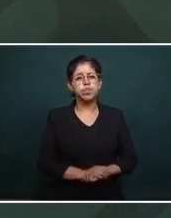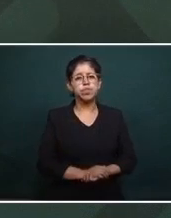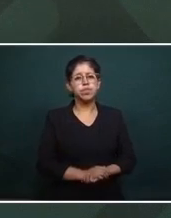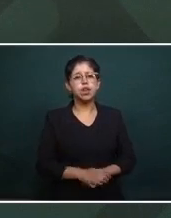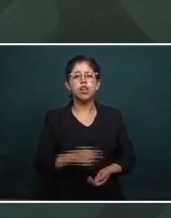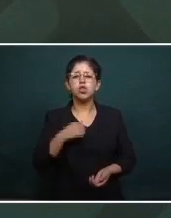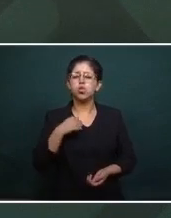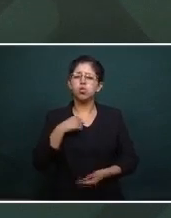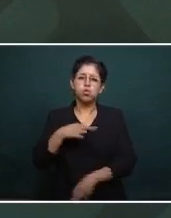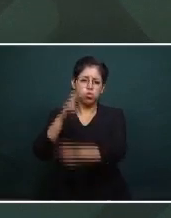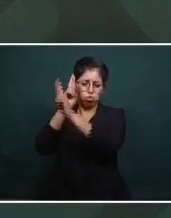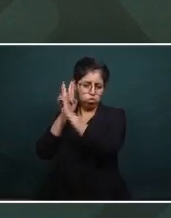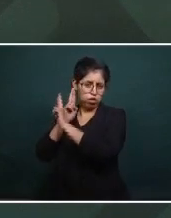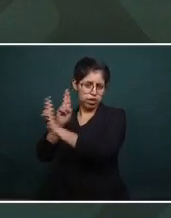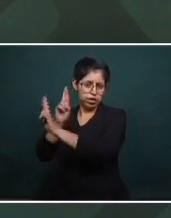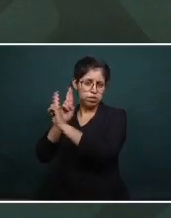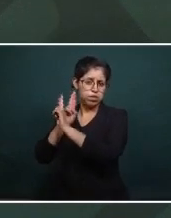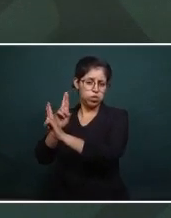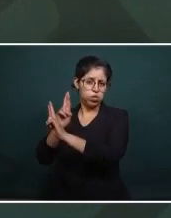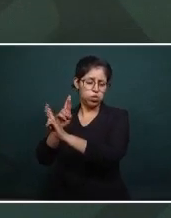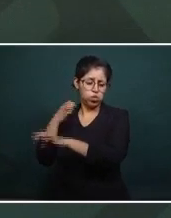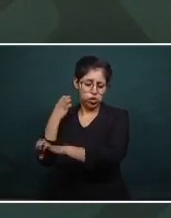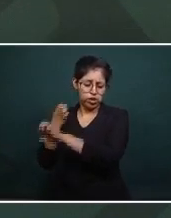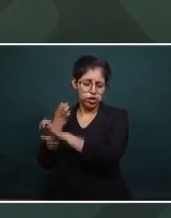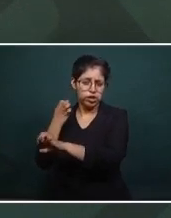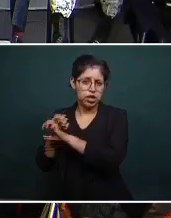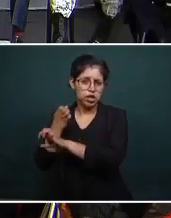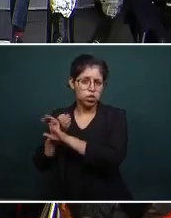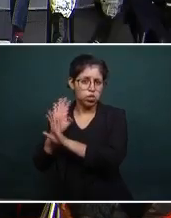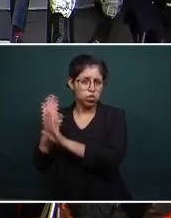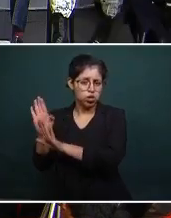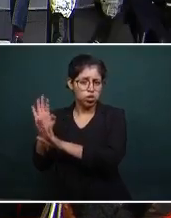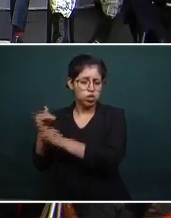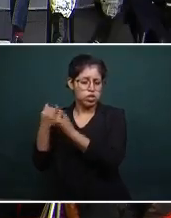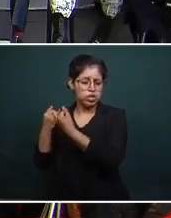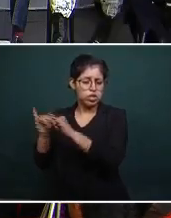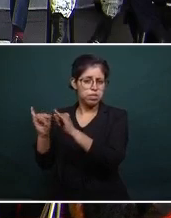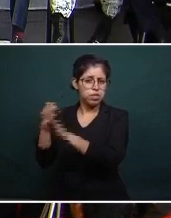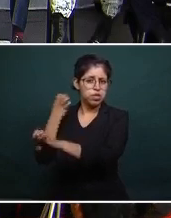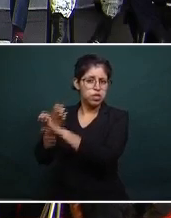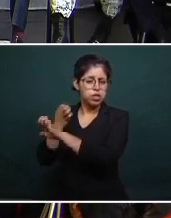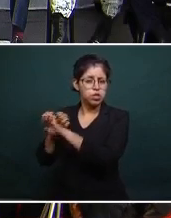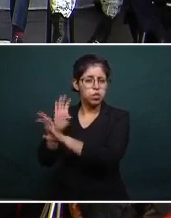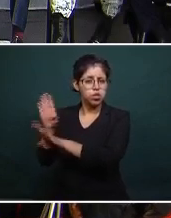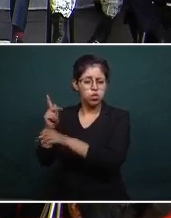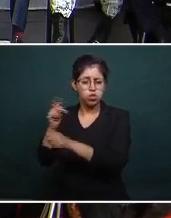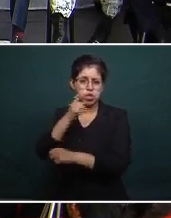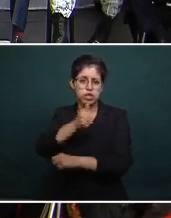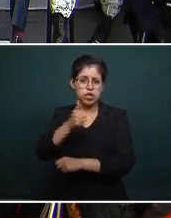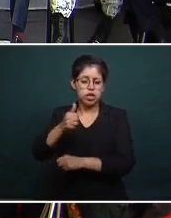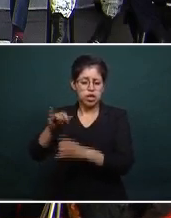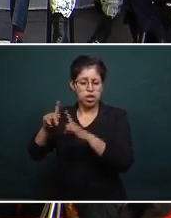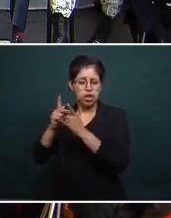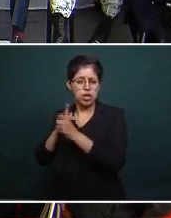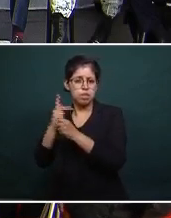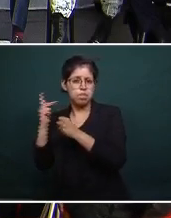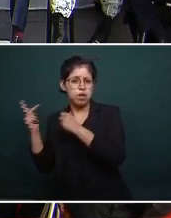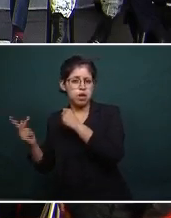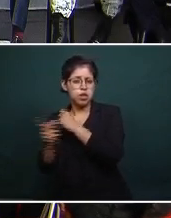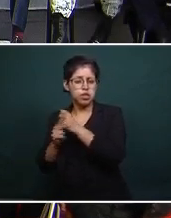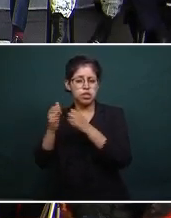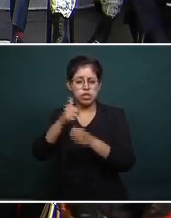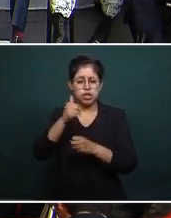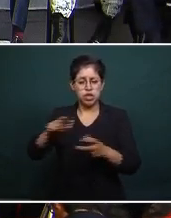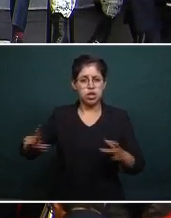somos respetuosos de la independencia de los países, de los gobiernos,